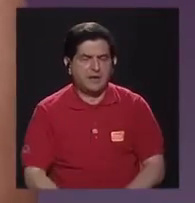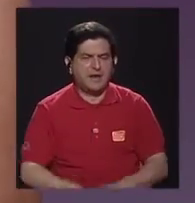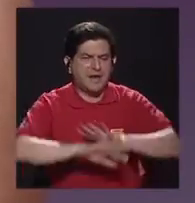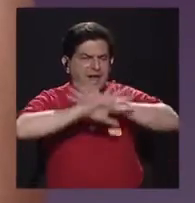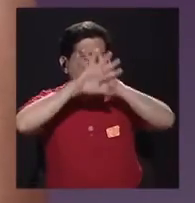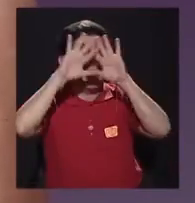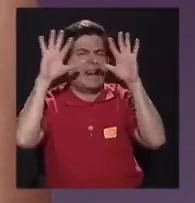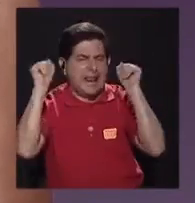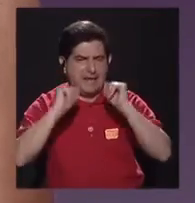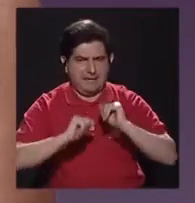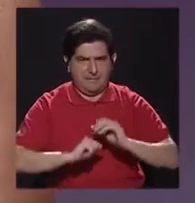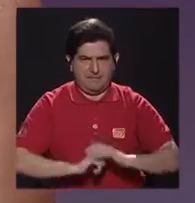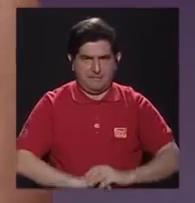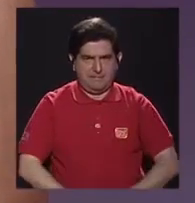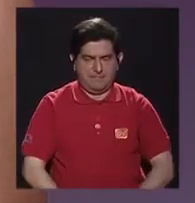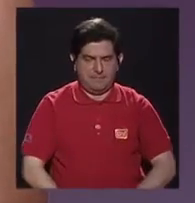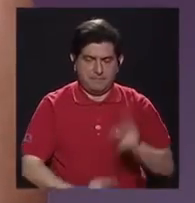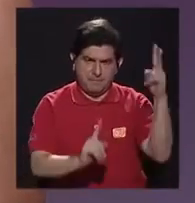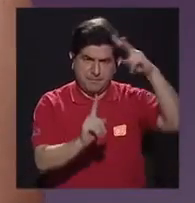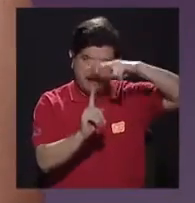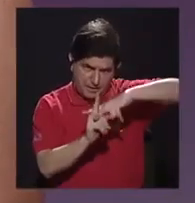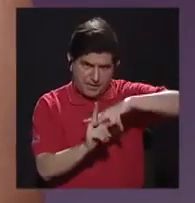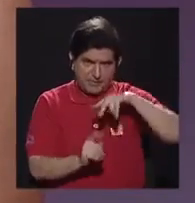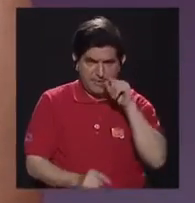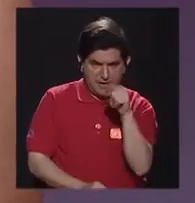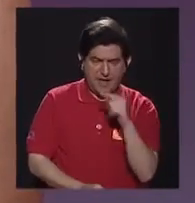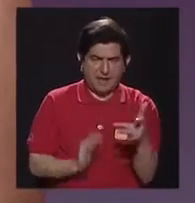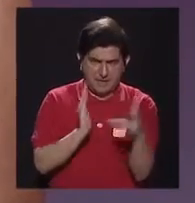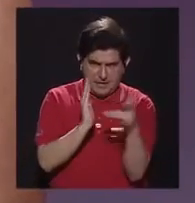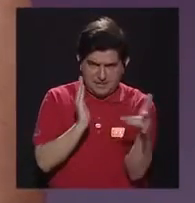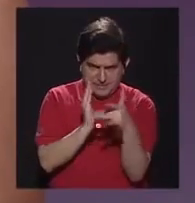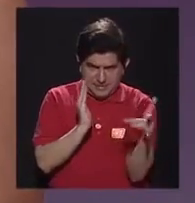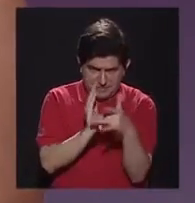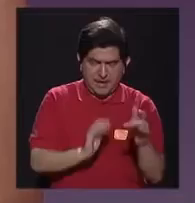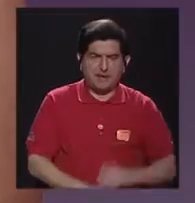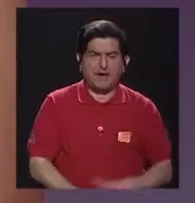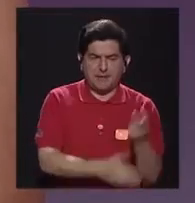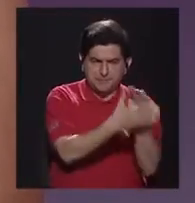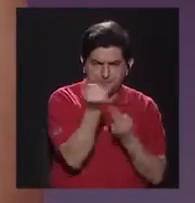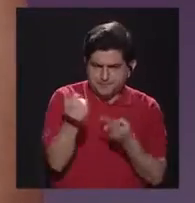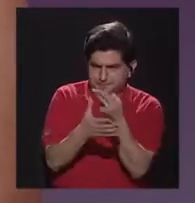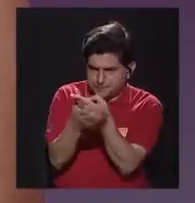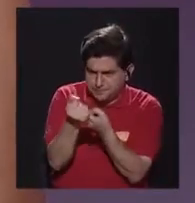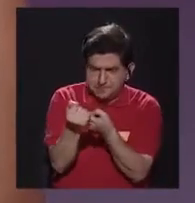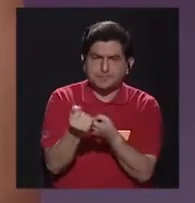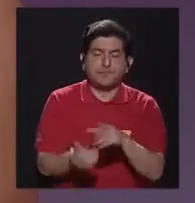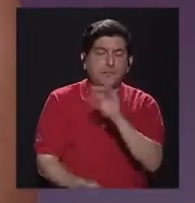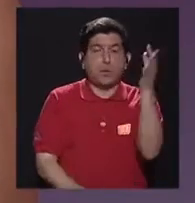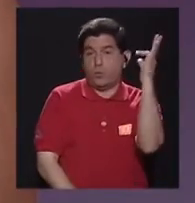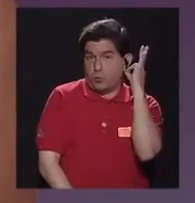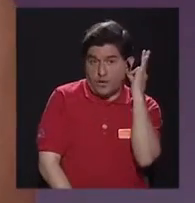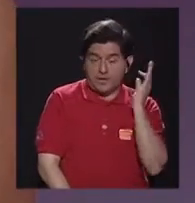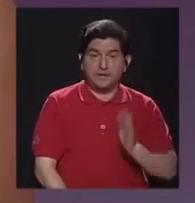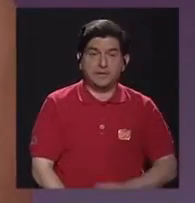aclare si al aplicar esa técnica a estas parejas o a estas